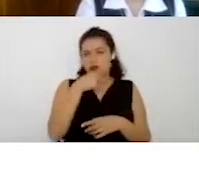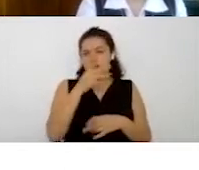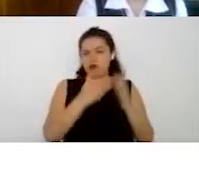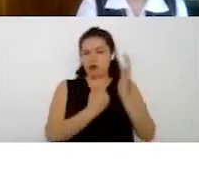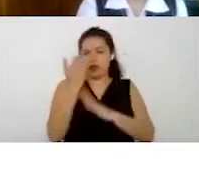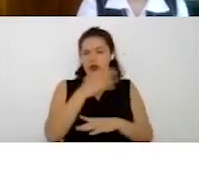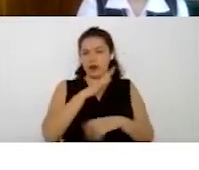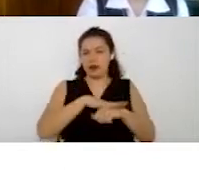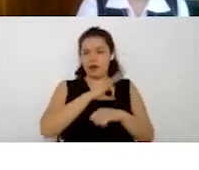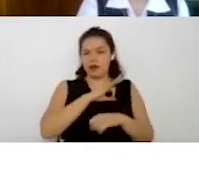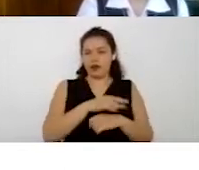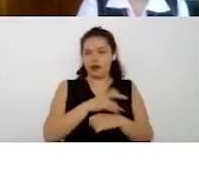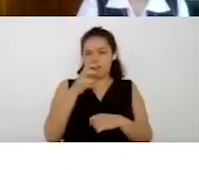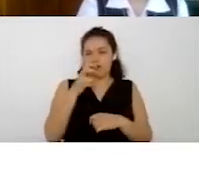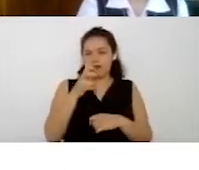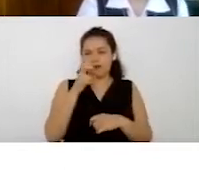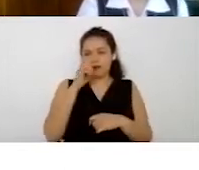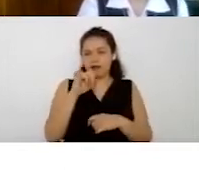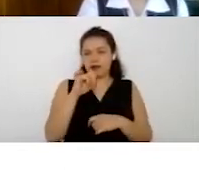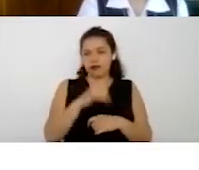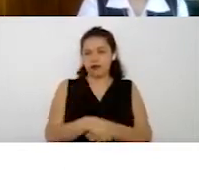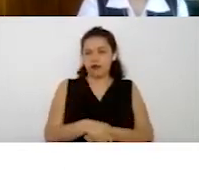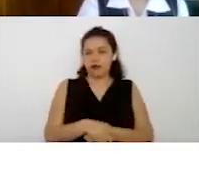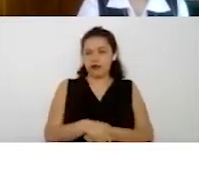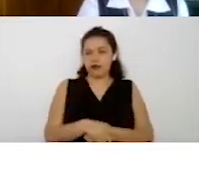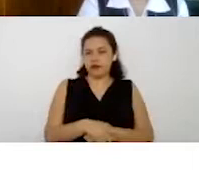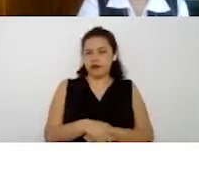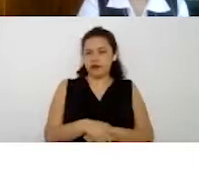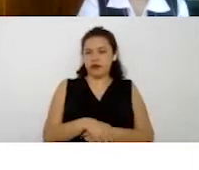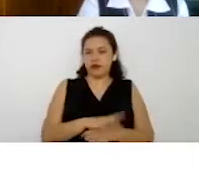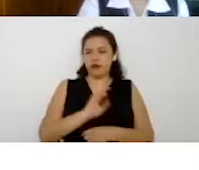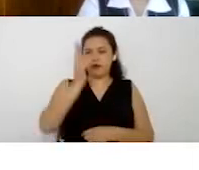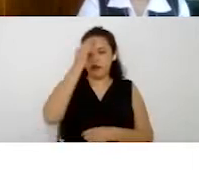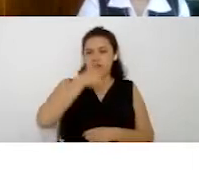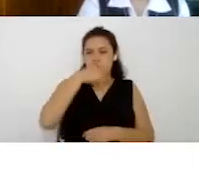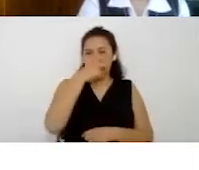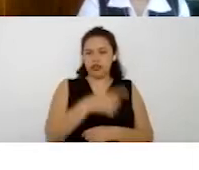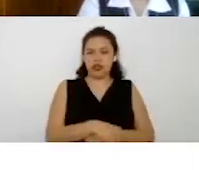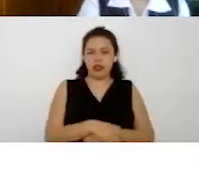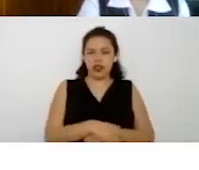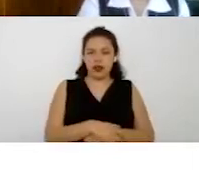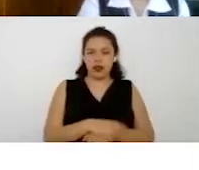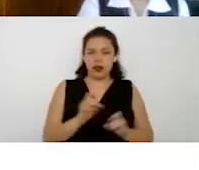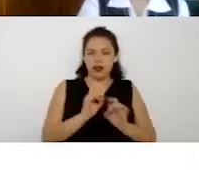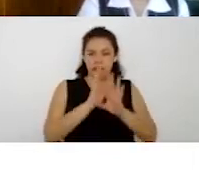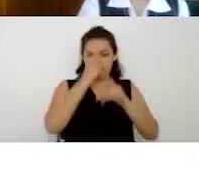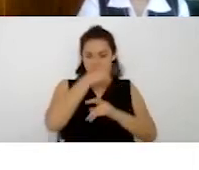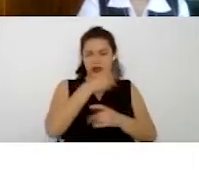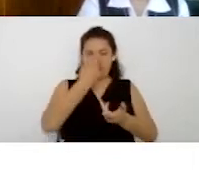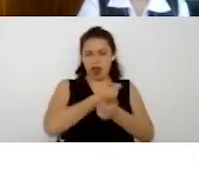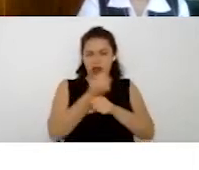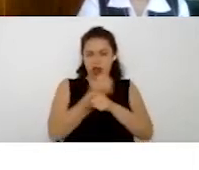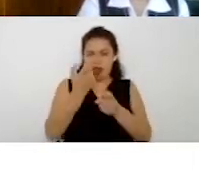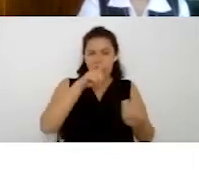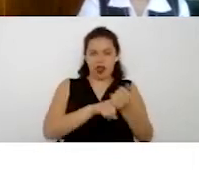¿no? Exactamente. Recordarán que les había comentado que en casos graves de hemorragias internas se puede